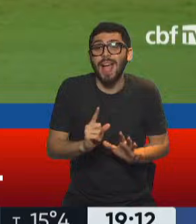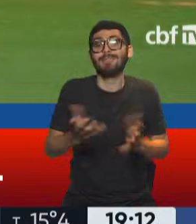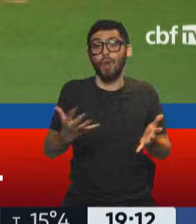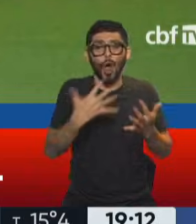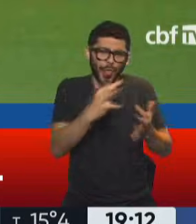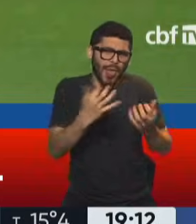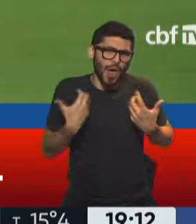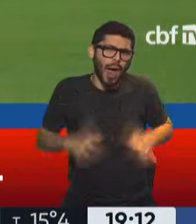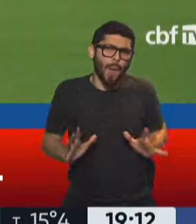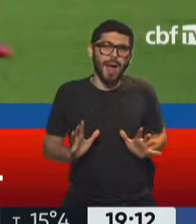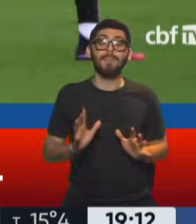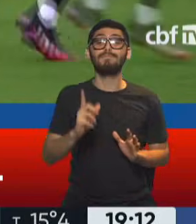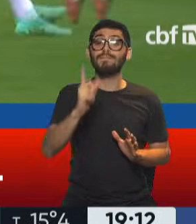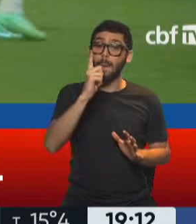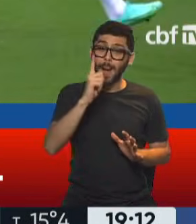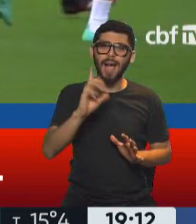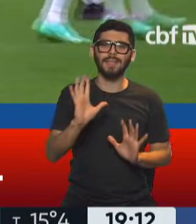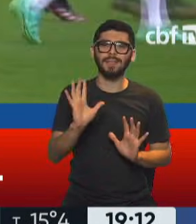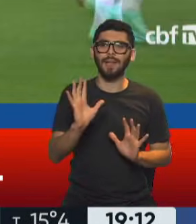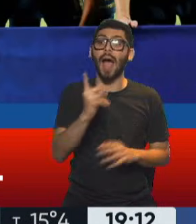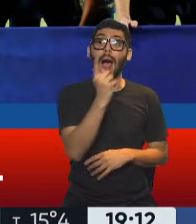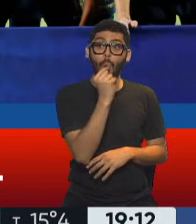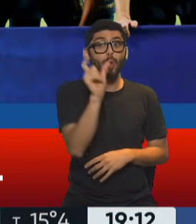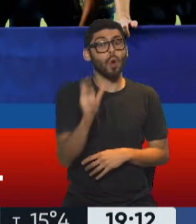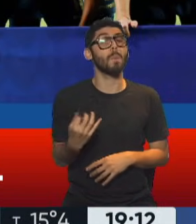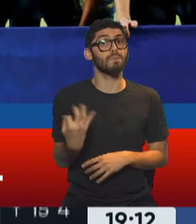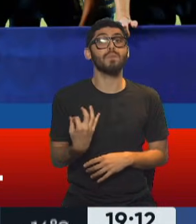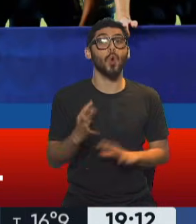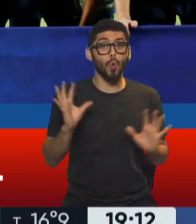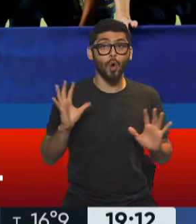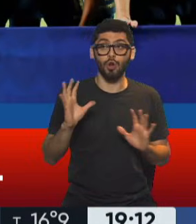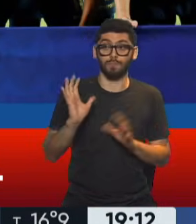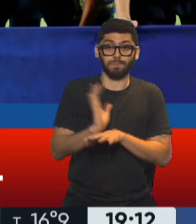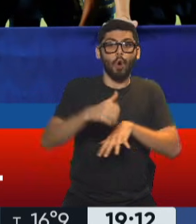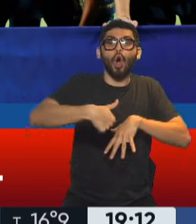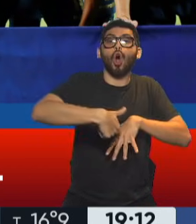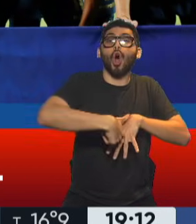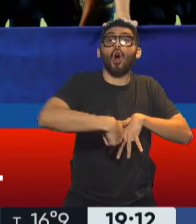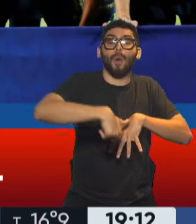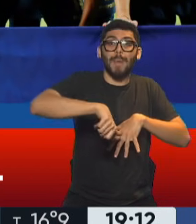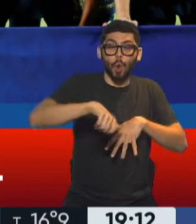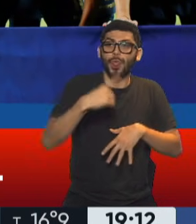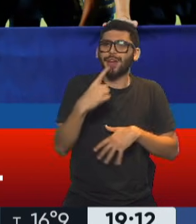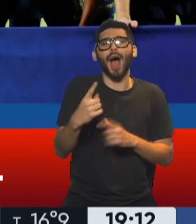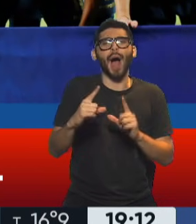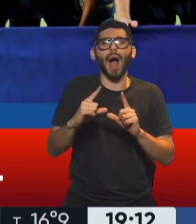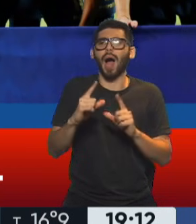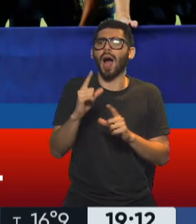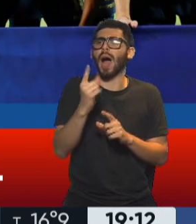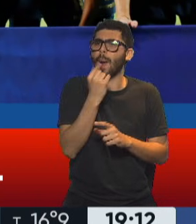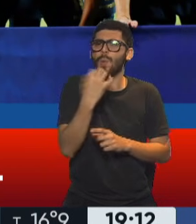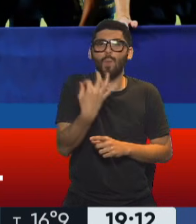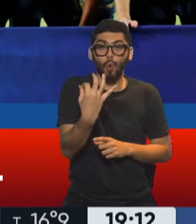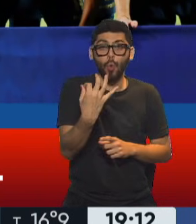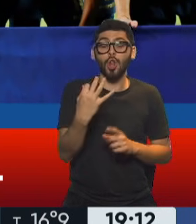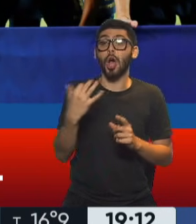parece que lo mejor. Sí es un muy buen árbitro, está considerado por la Conmebol como muy buen árbitro. En las estadísticas no estuvo mal con la